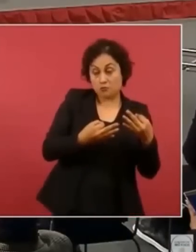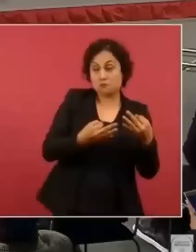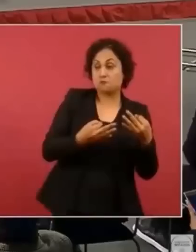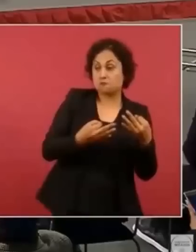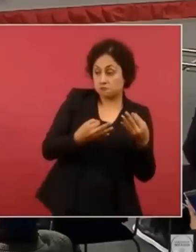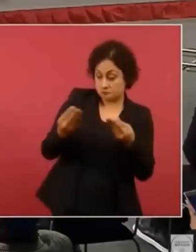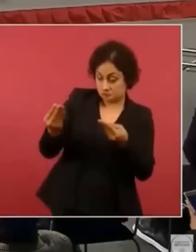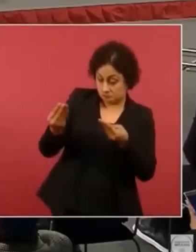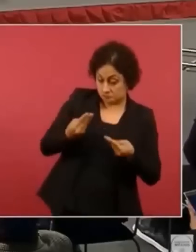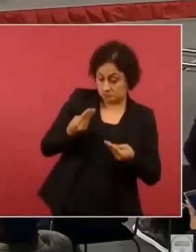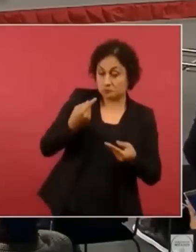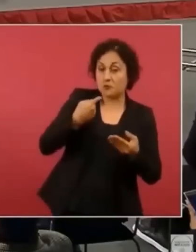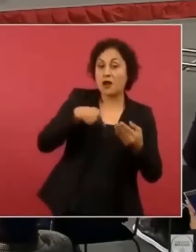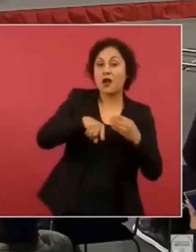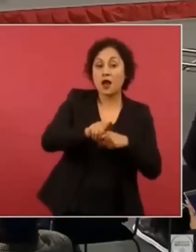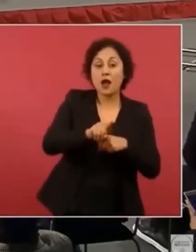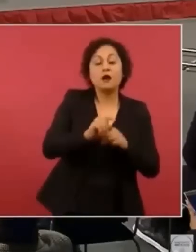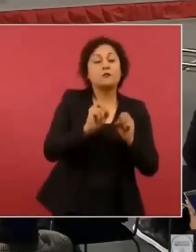y en lugar